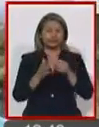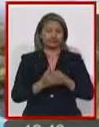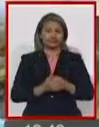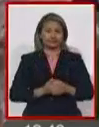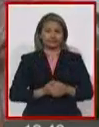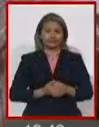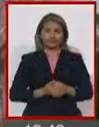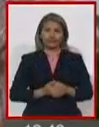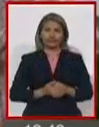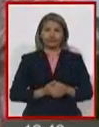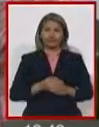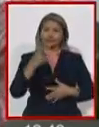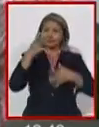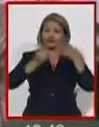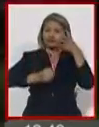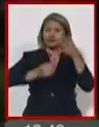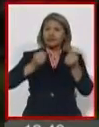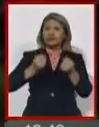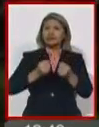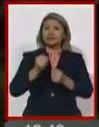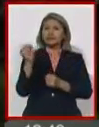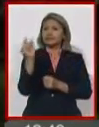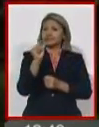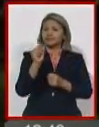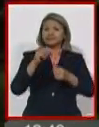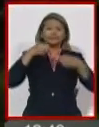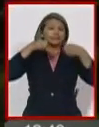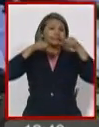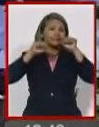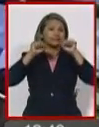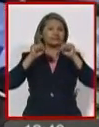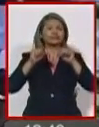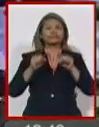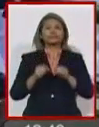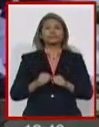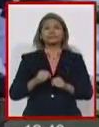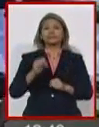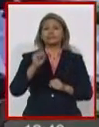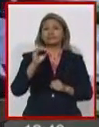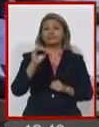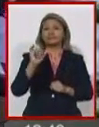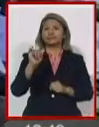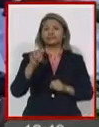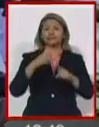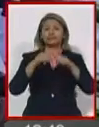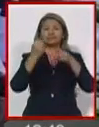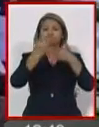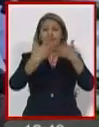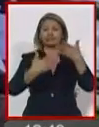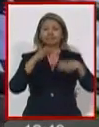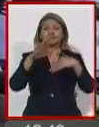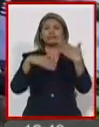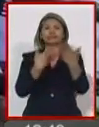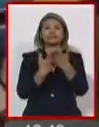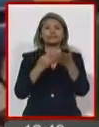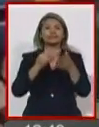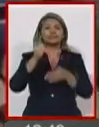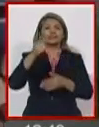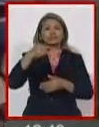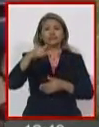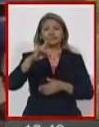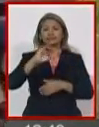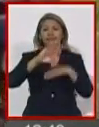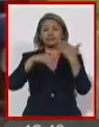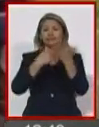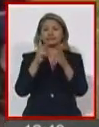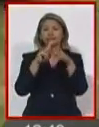productores lecheros, arroceros, cañeros, soyeros, en fin, todo lo que es la agropecuaria de